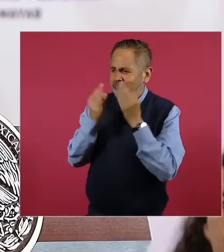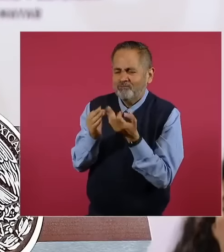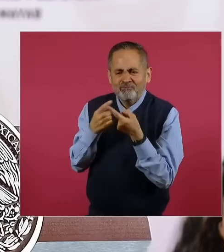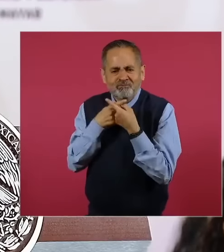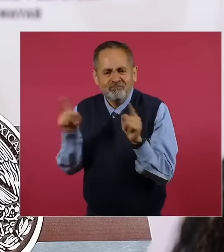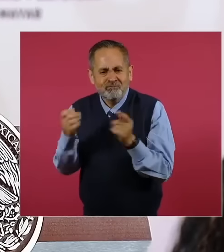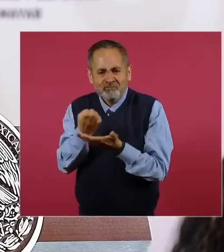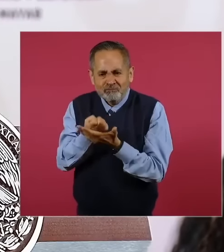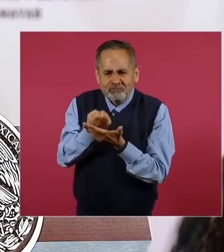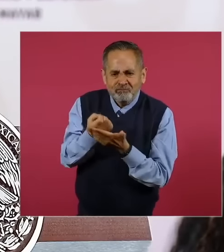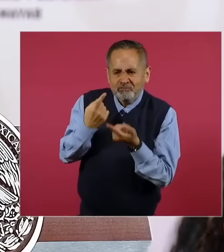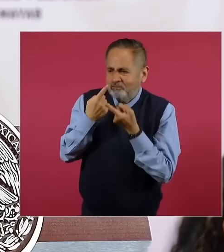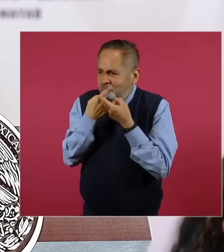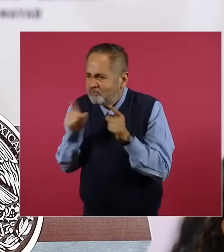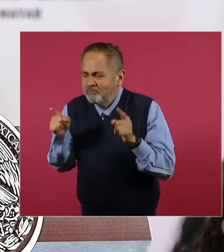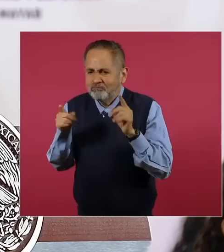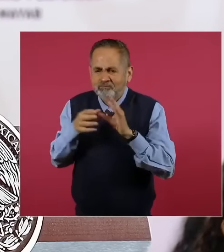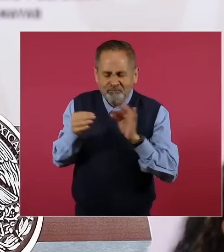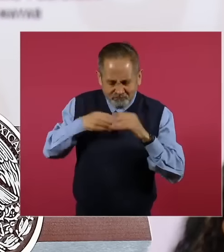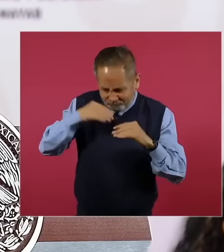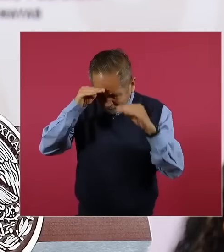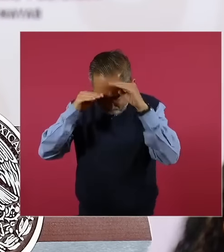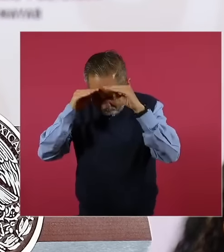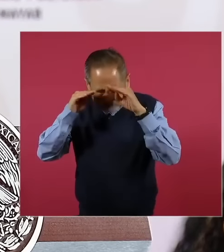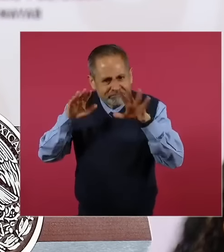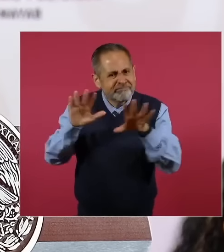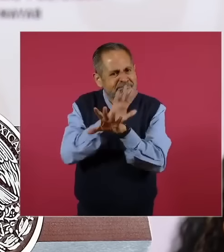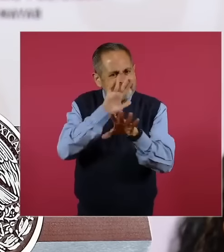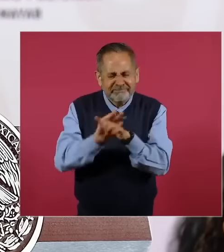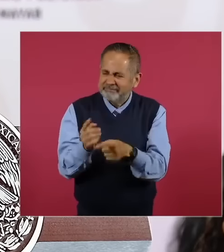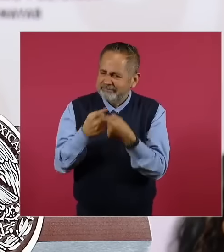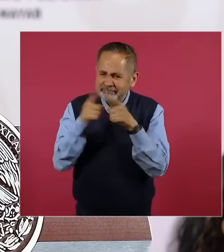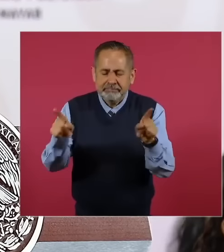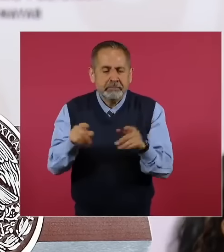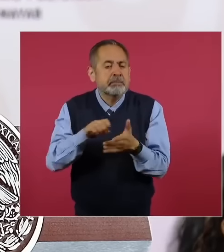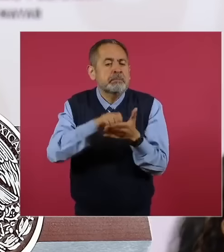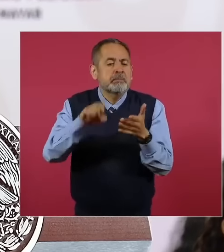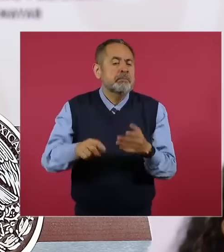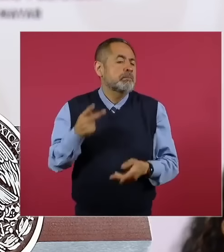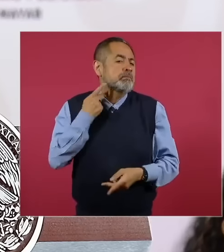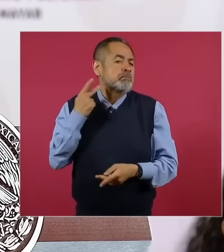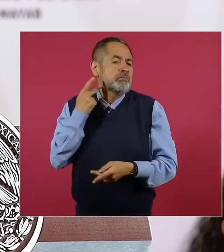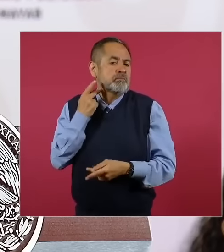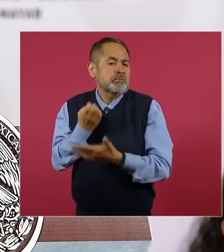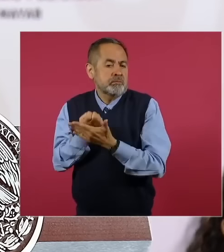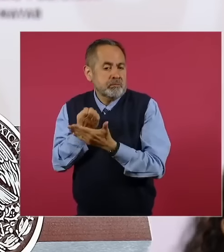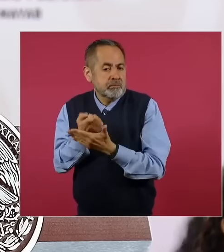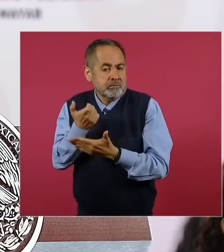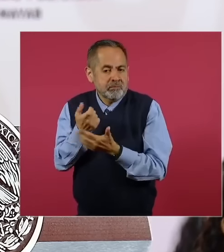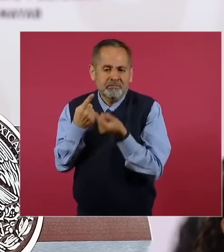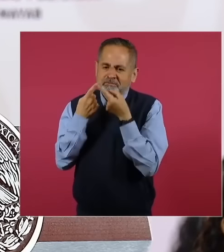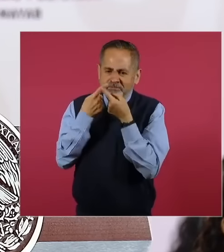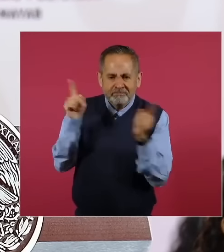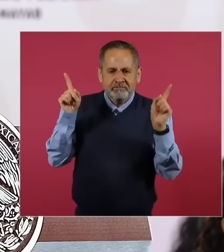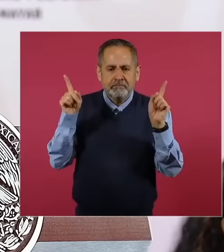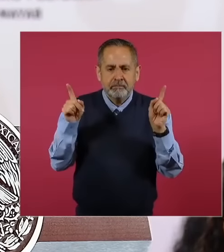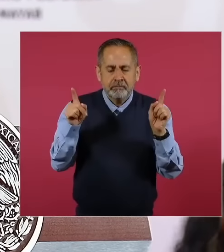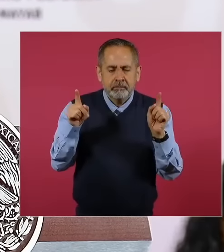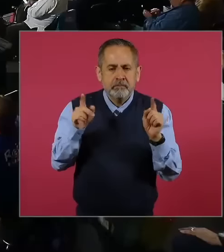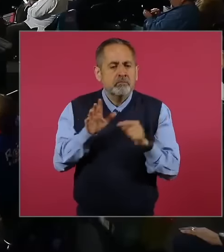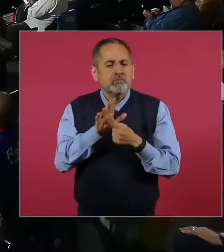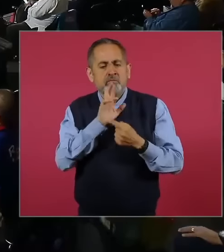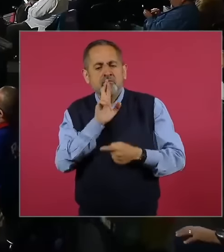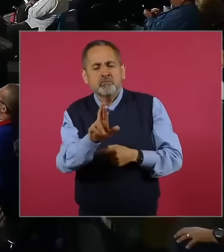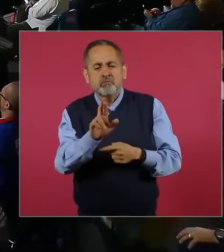Hubo un cambio, entre otras cosas, en política económica. Y aquí están los